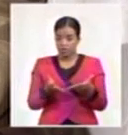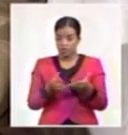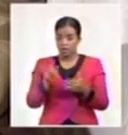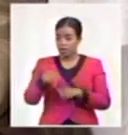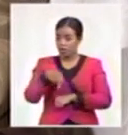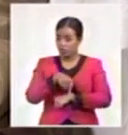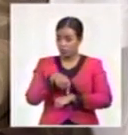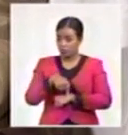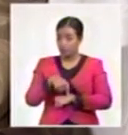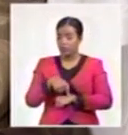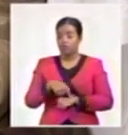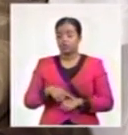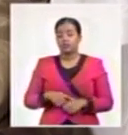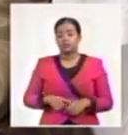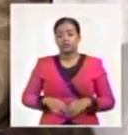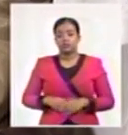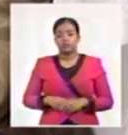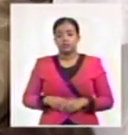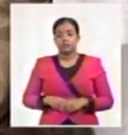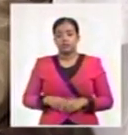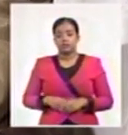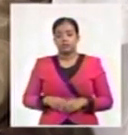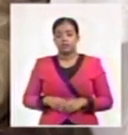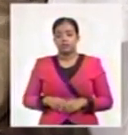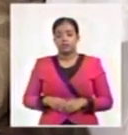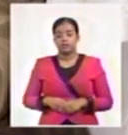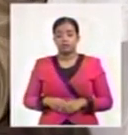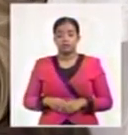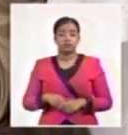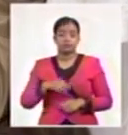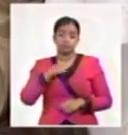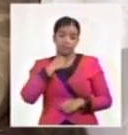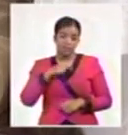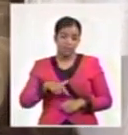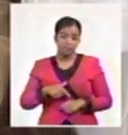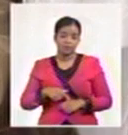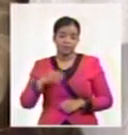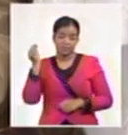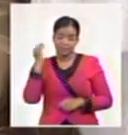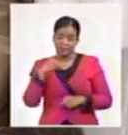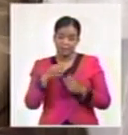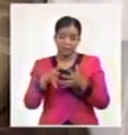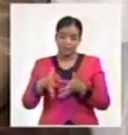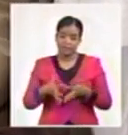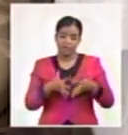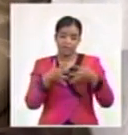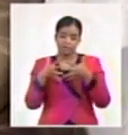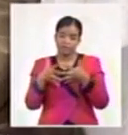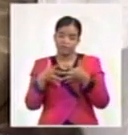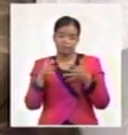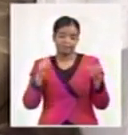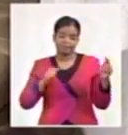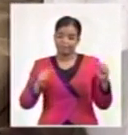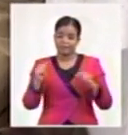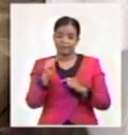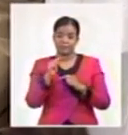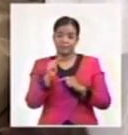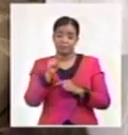él, desde luego, el lugar y papel de los Estados Unidos es fundamental. Esto está ocurriendo desde el